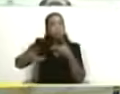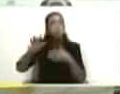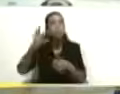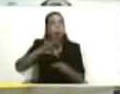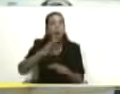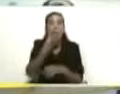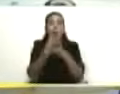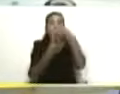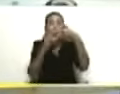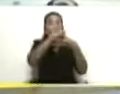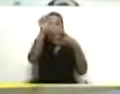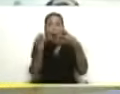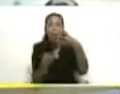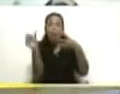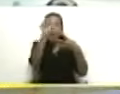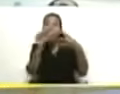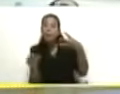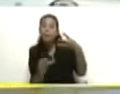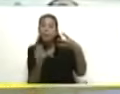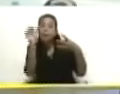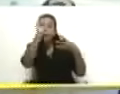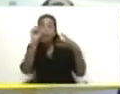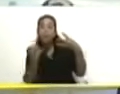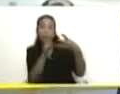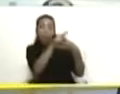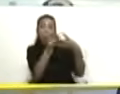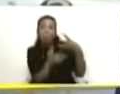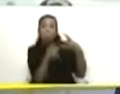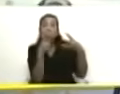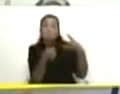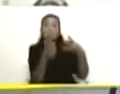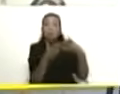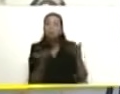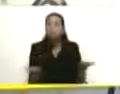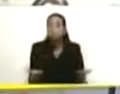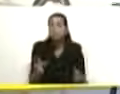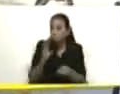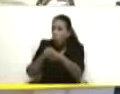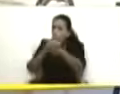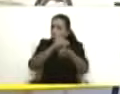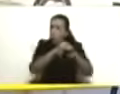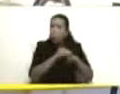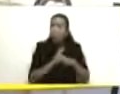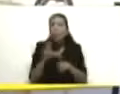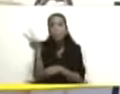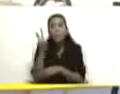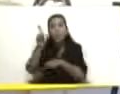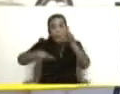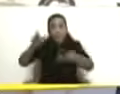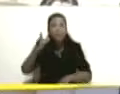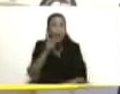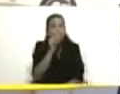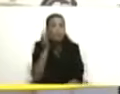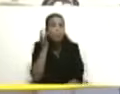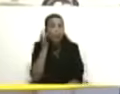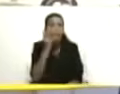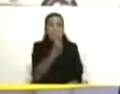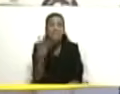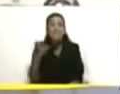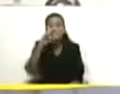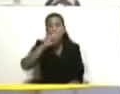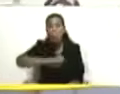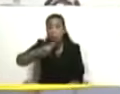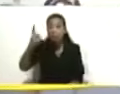Las 4S, ¿verdad? Bueno, yo llamo a todos los venezolanos y venezolanas a 25